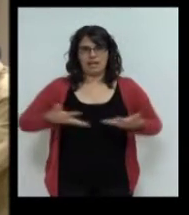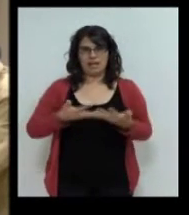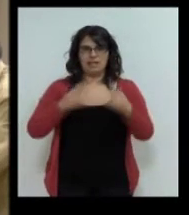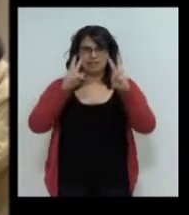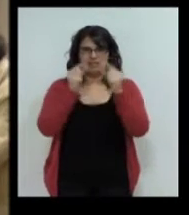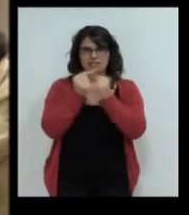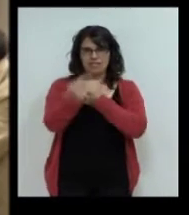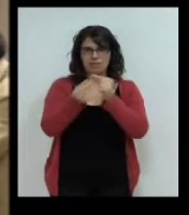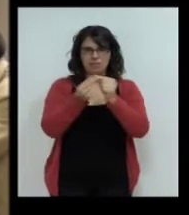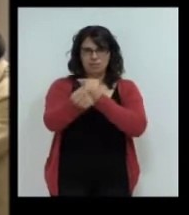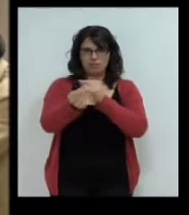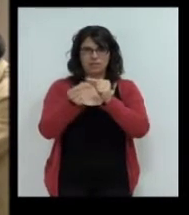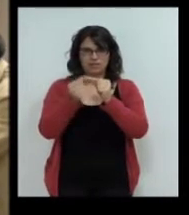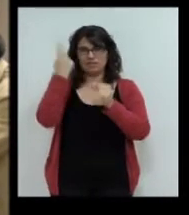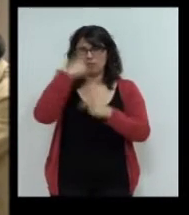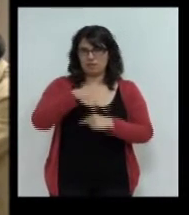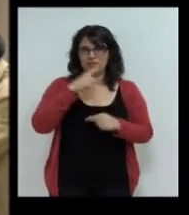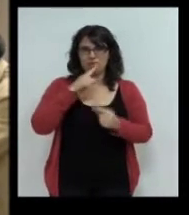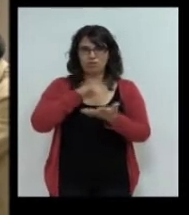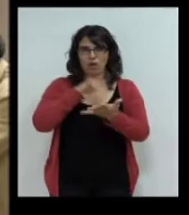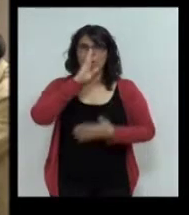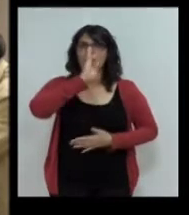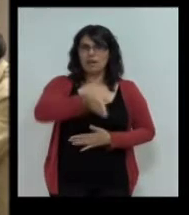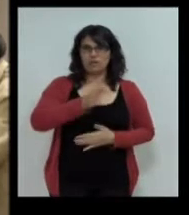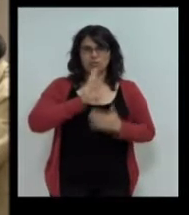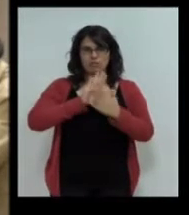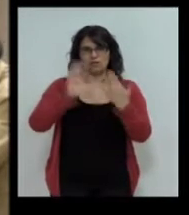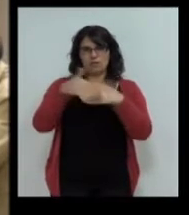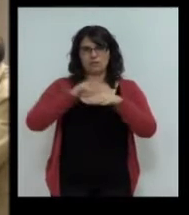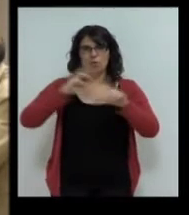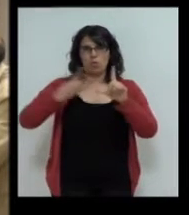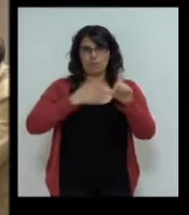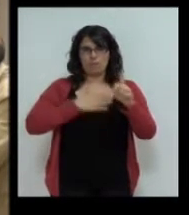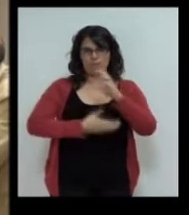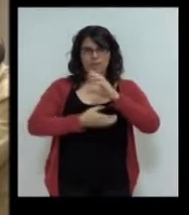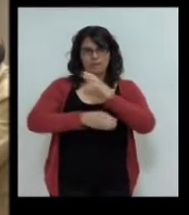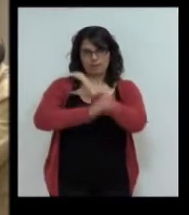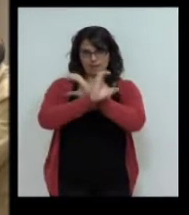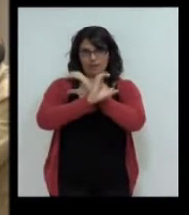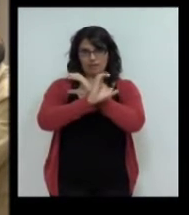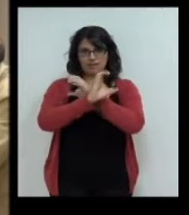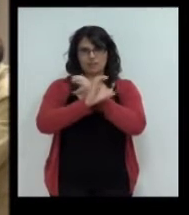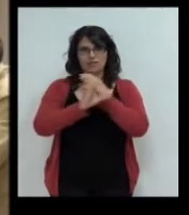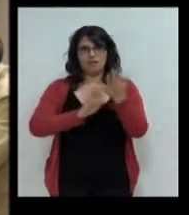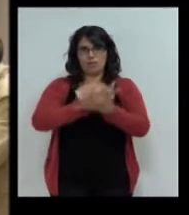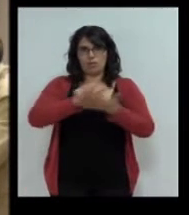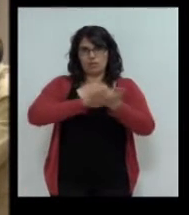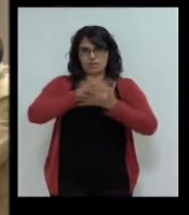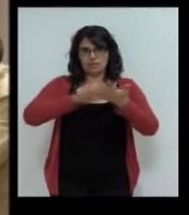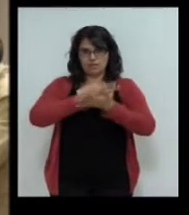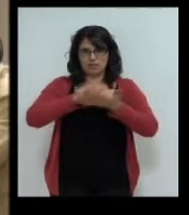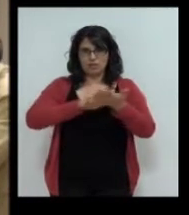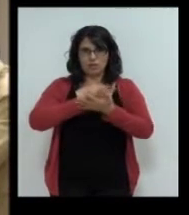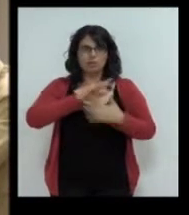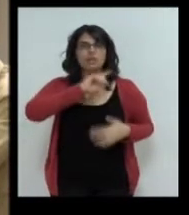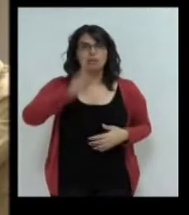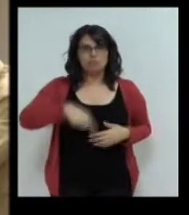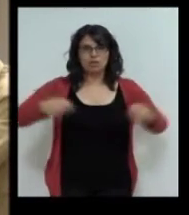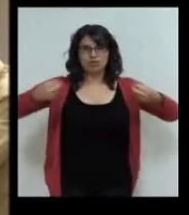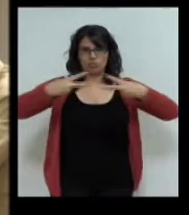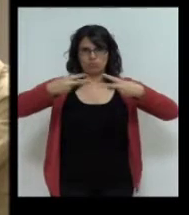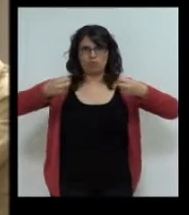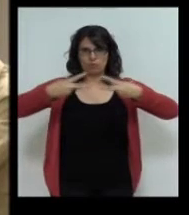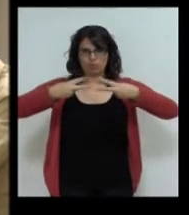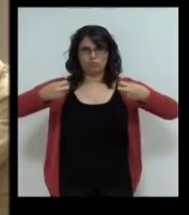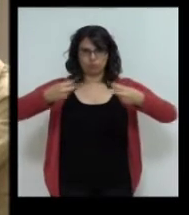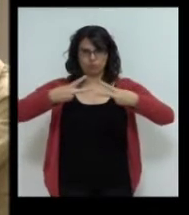se retransmite en directo a través de nuestra página web con lengua signado y también con